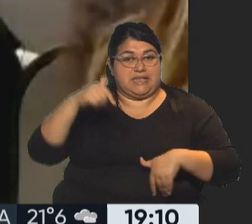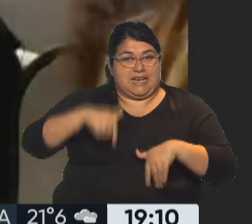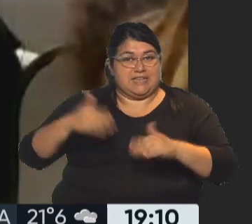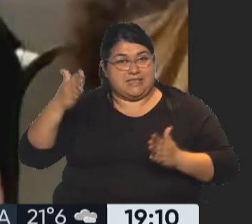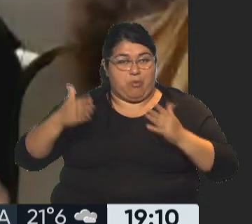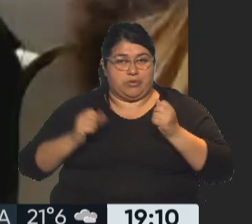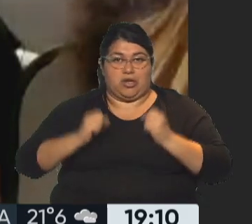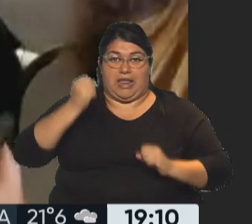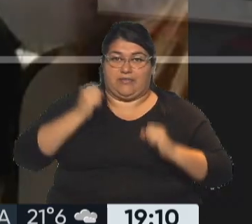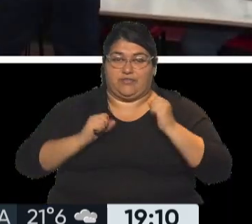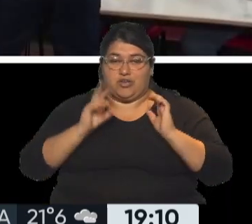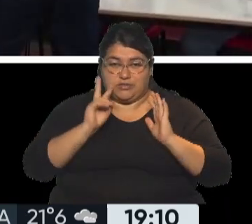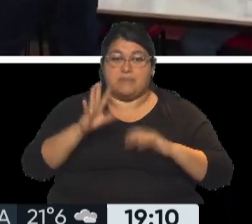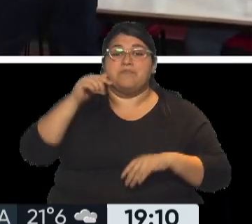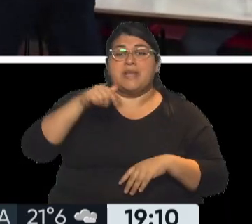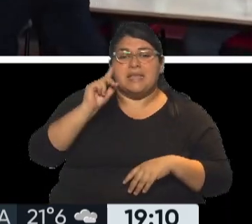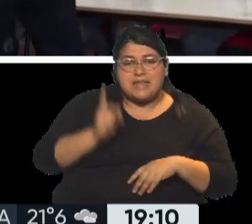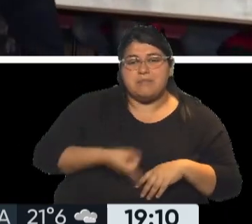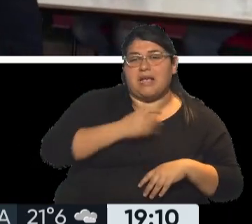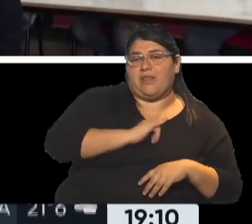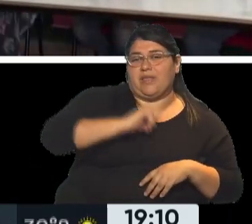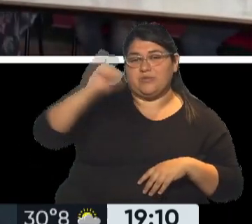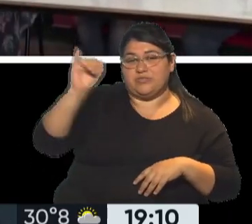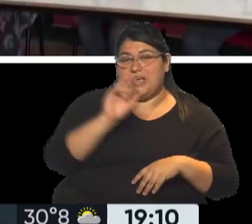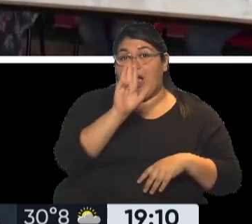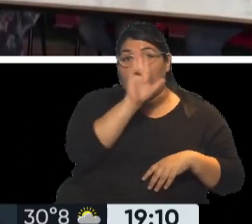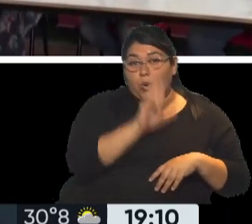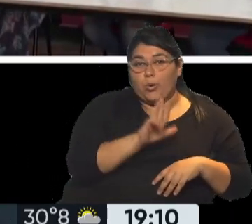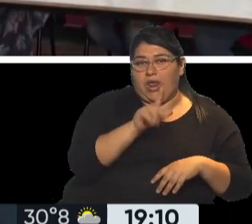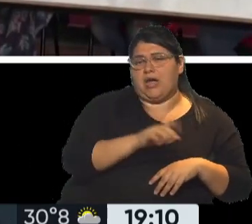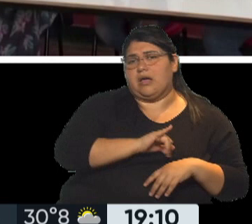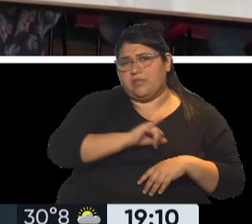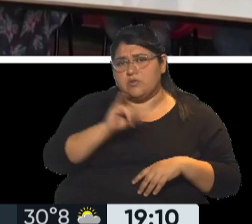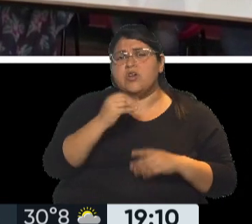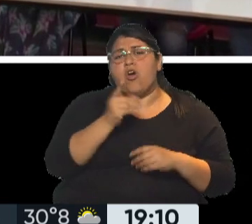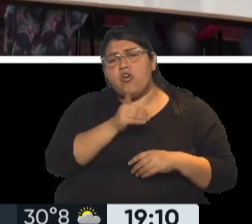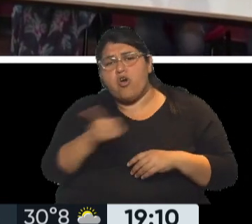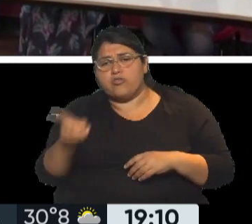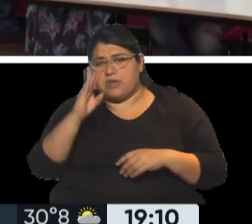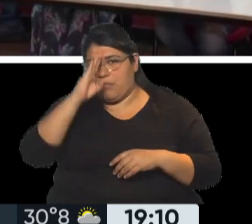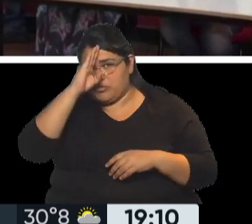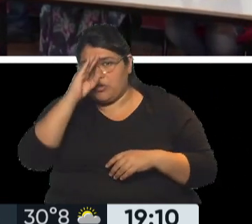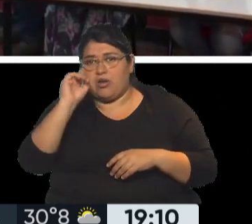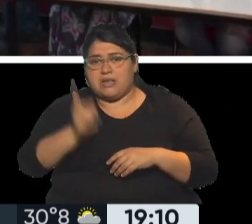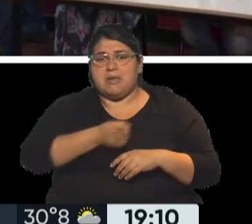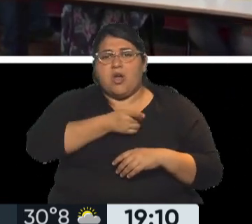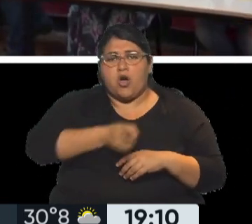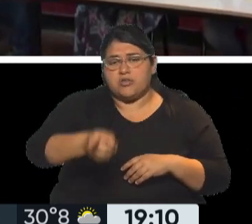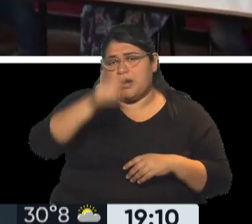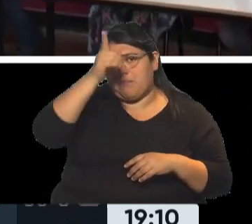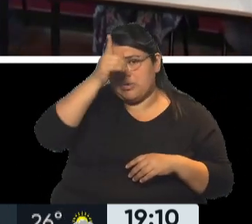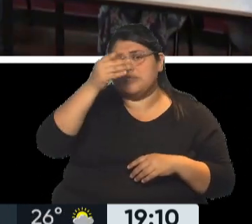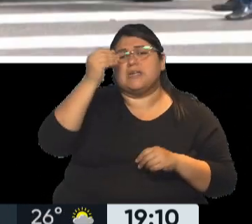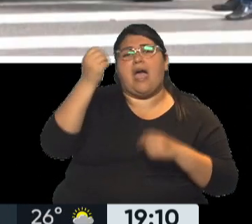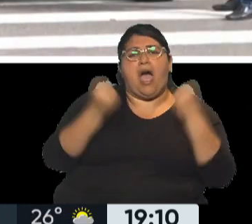aquí el tema del día ha sido las denuncias por parte de la campaña de Luna da Silva en contra bolsonar y contra la policía que Han detenido